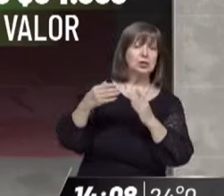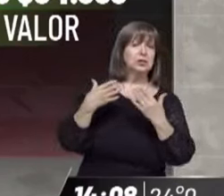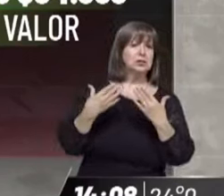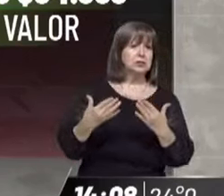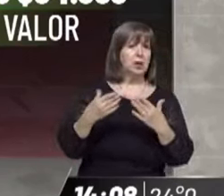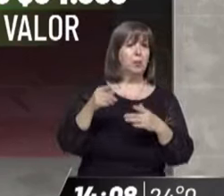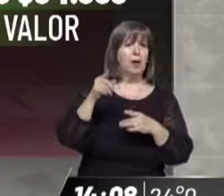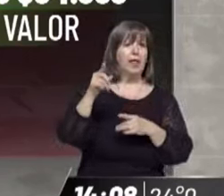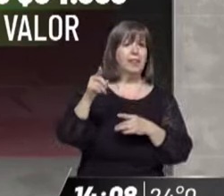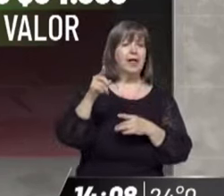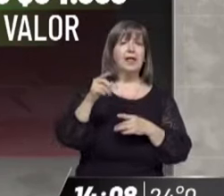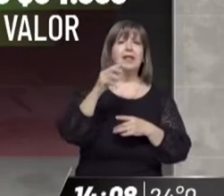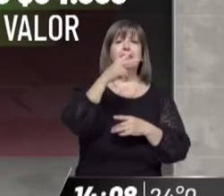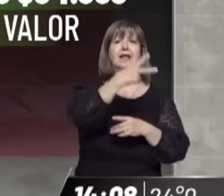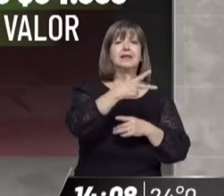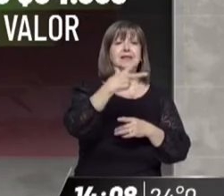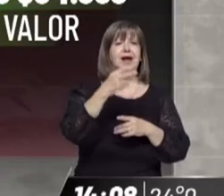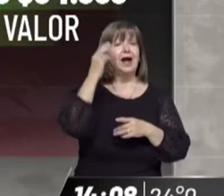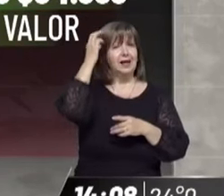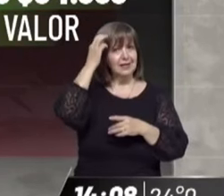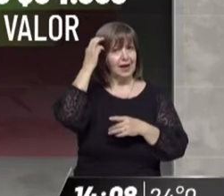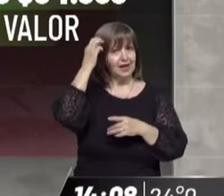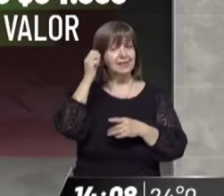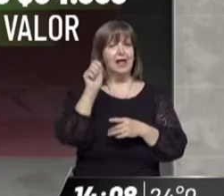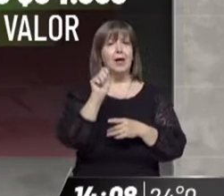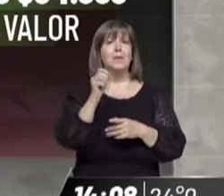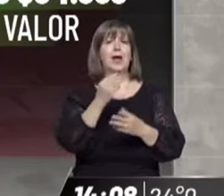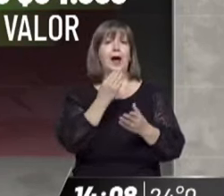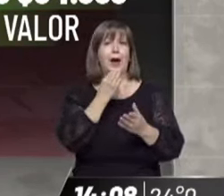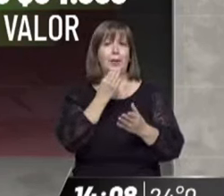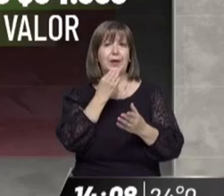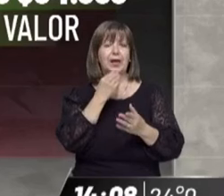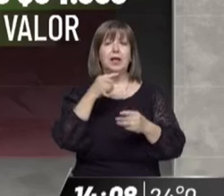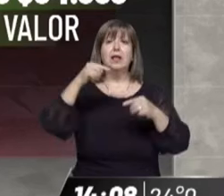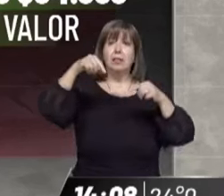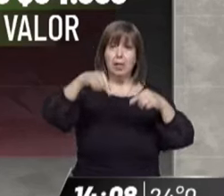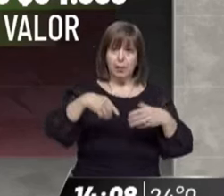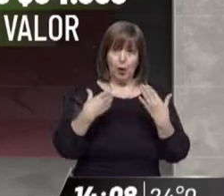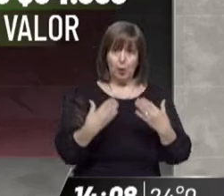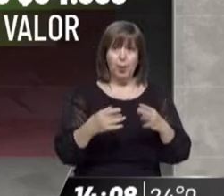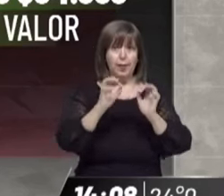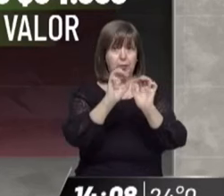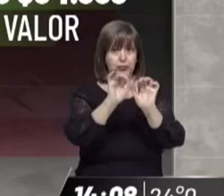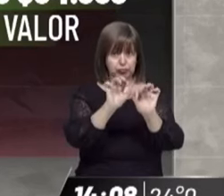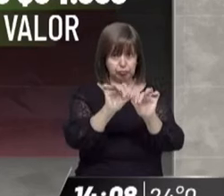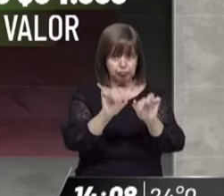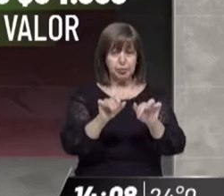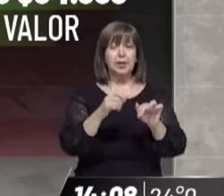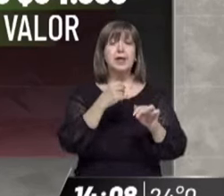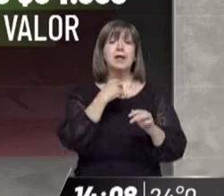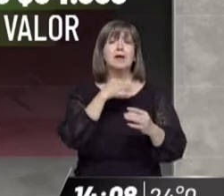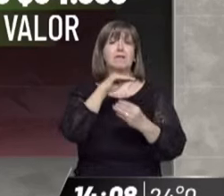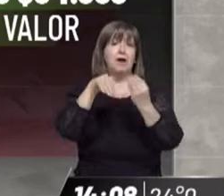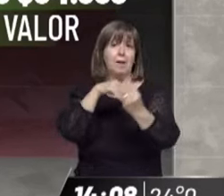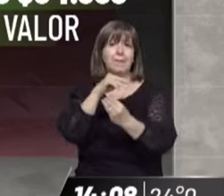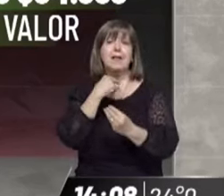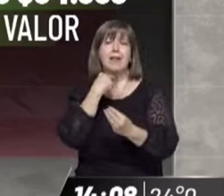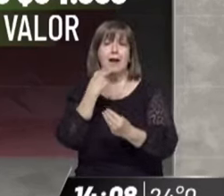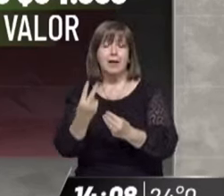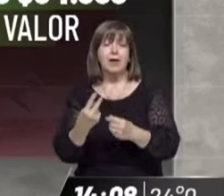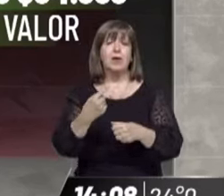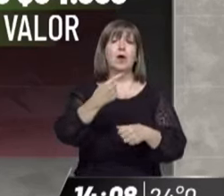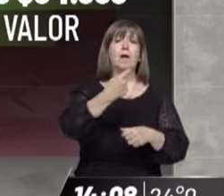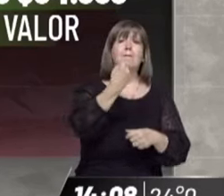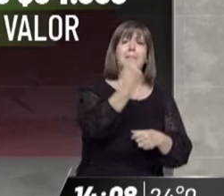solicitar del 3 al 30 de abril de este año. Es decir, que a partir de hoy ya puedes hacer el trámite para familias con hijos que estén en los